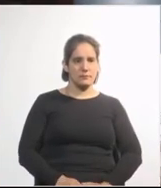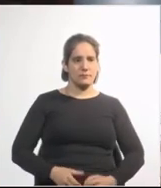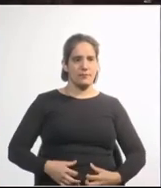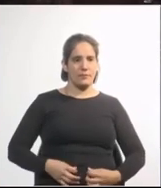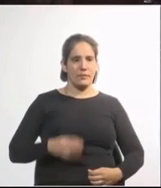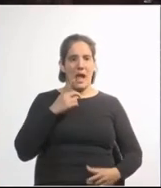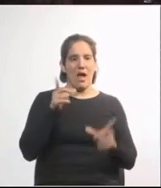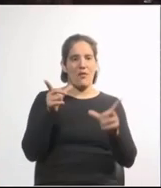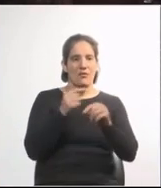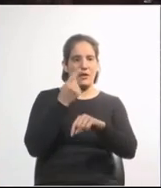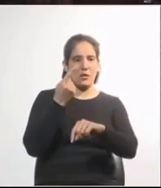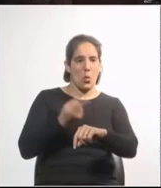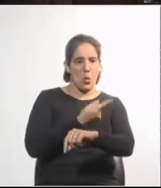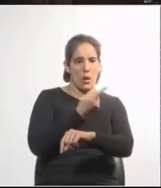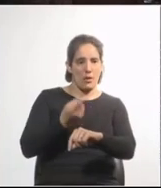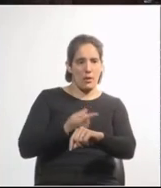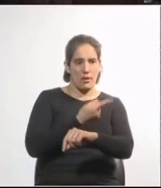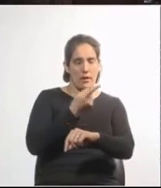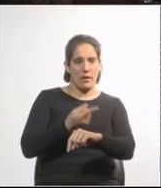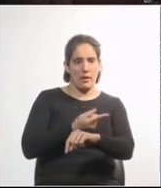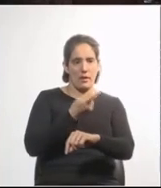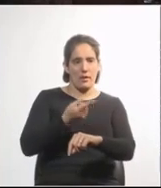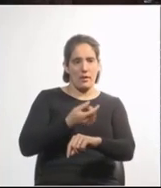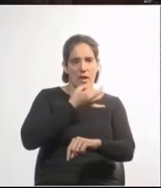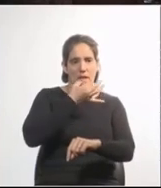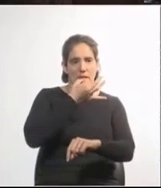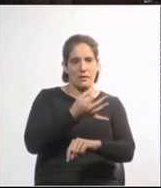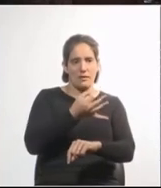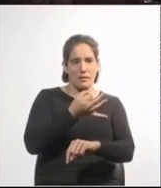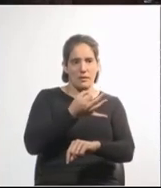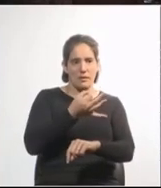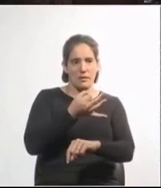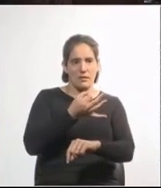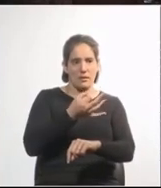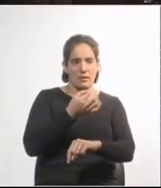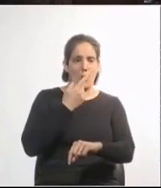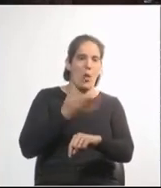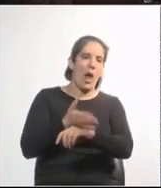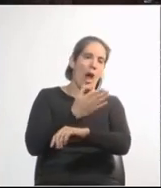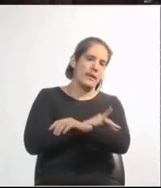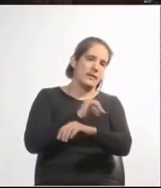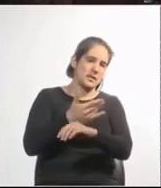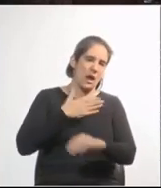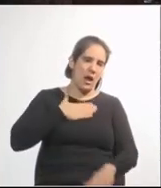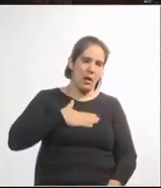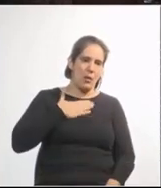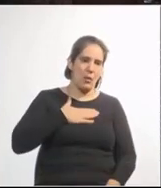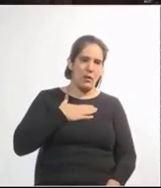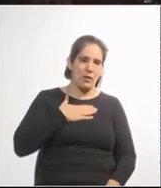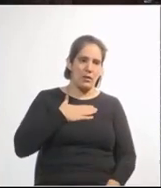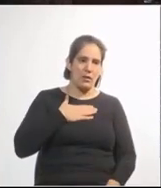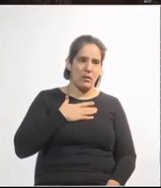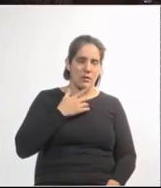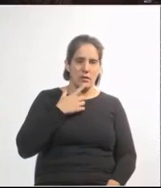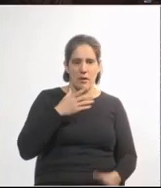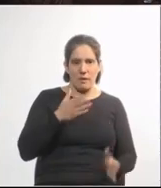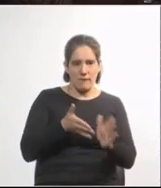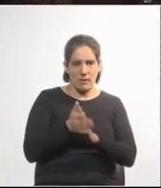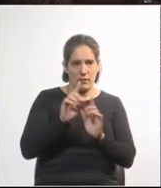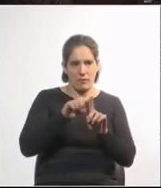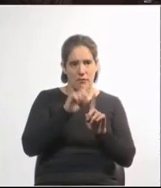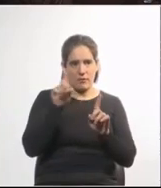Ha culminado la hora del orador tal cual se había negociado ayer, así que si puede redondear,